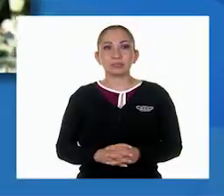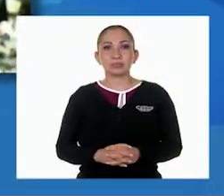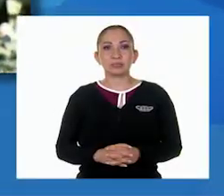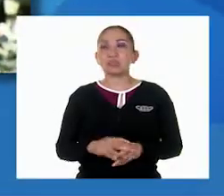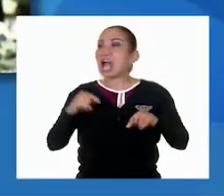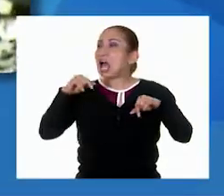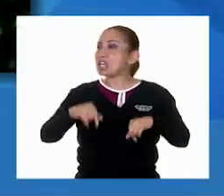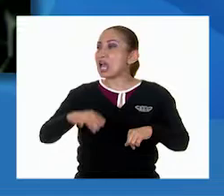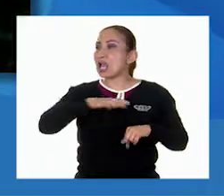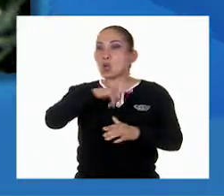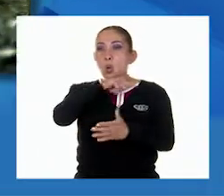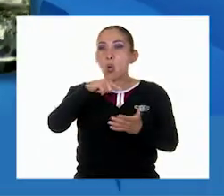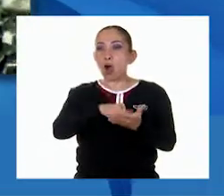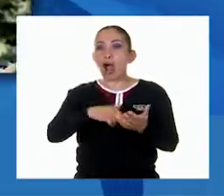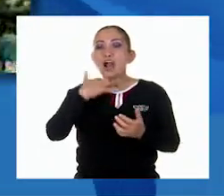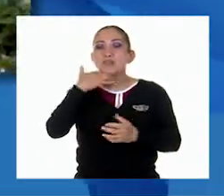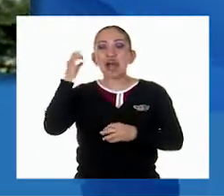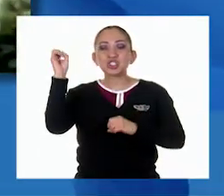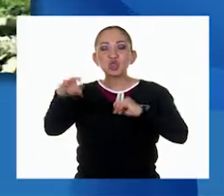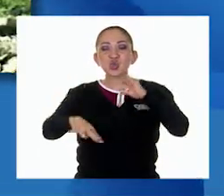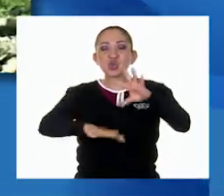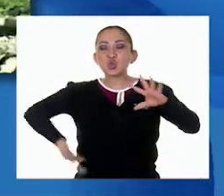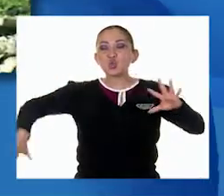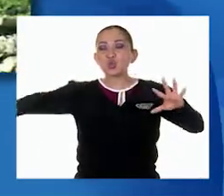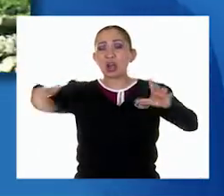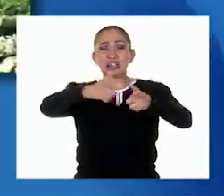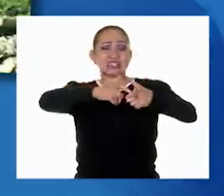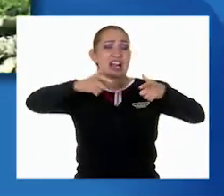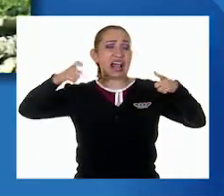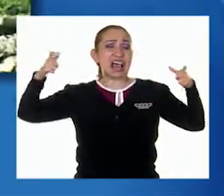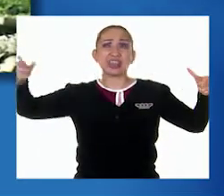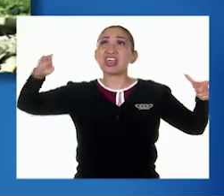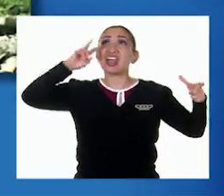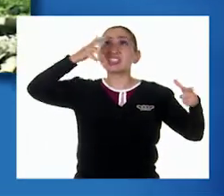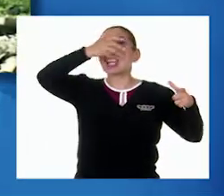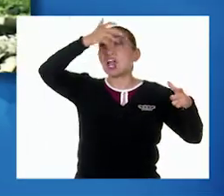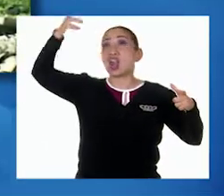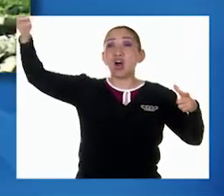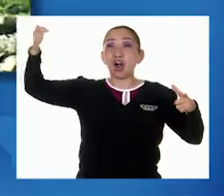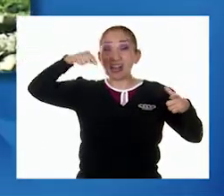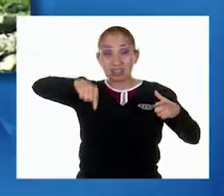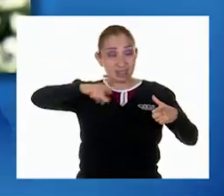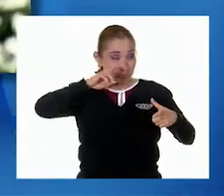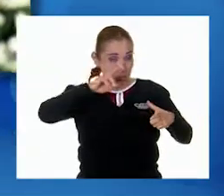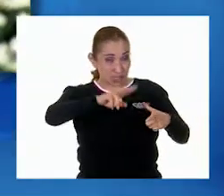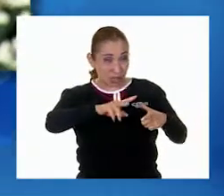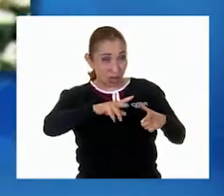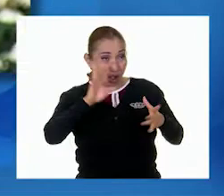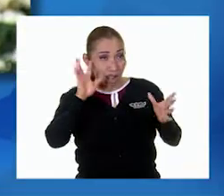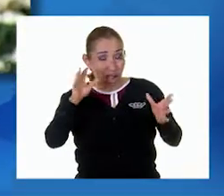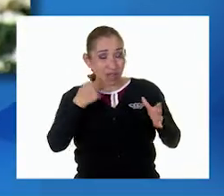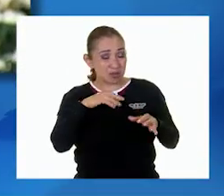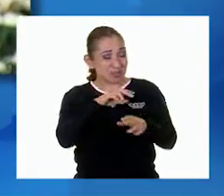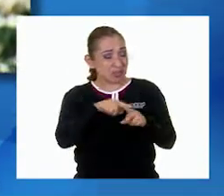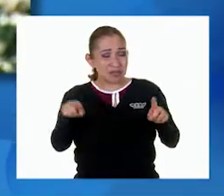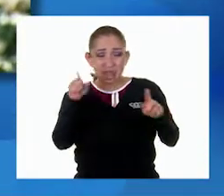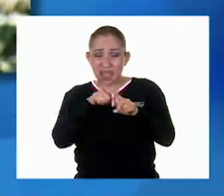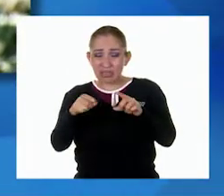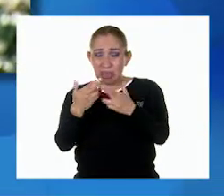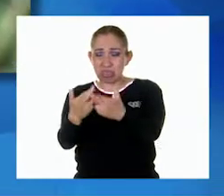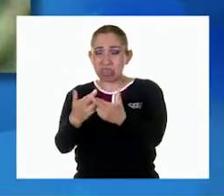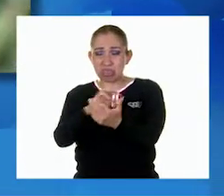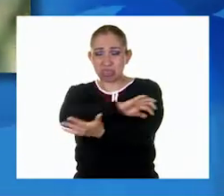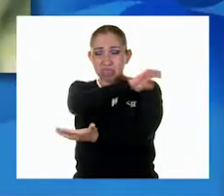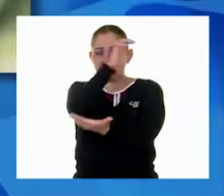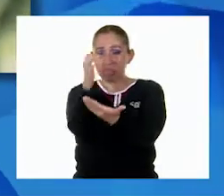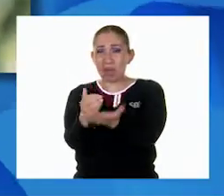Estamos en un tiradero a cielo abierto. ¿Quién no ha visto un lugar así, donde en medio de la naturaleza encuentra grandes cantidades acumuladas de